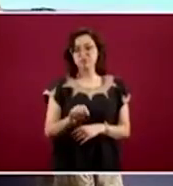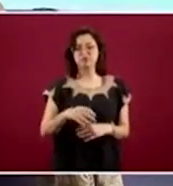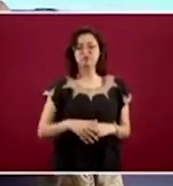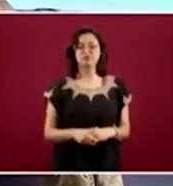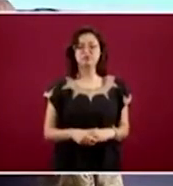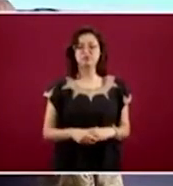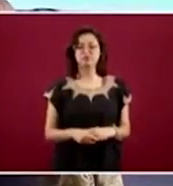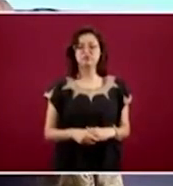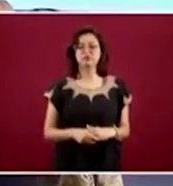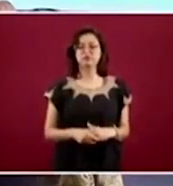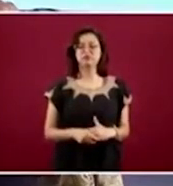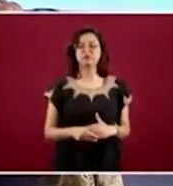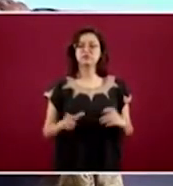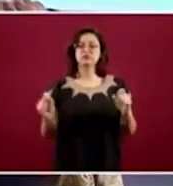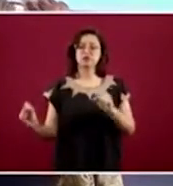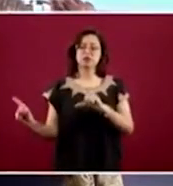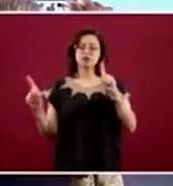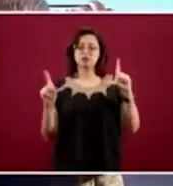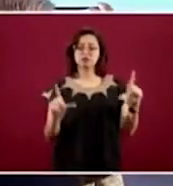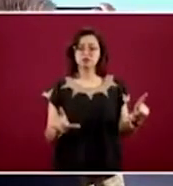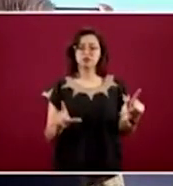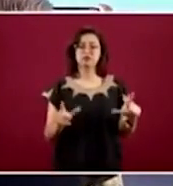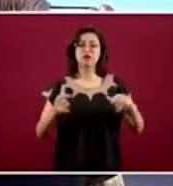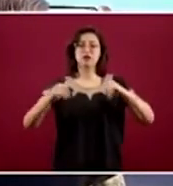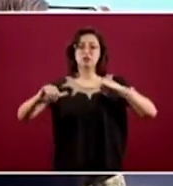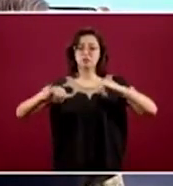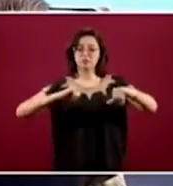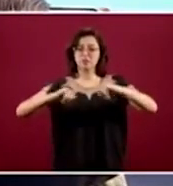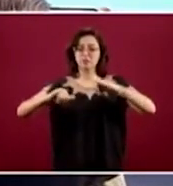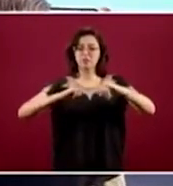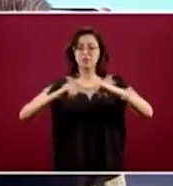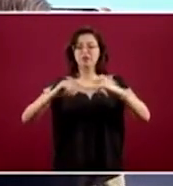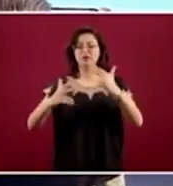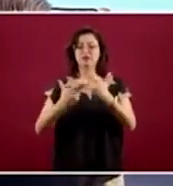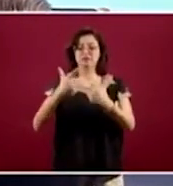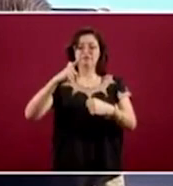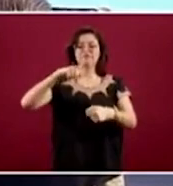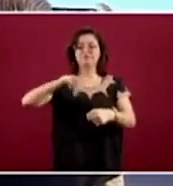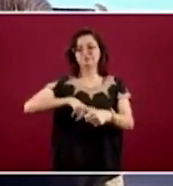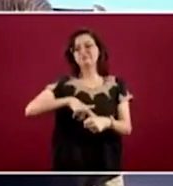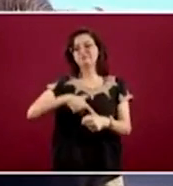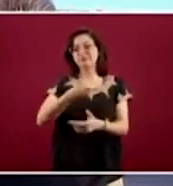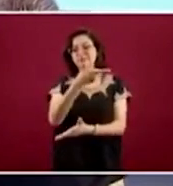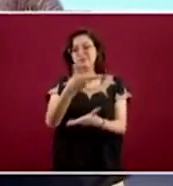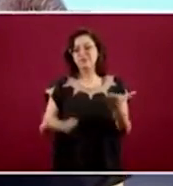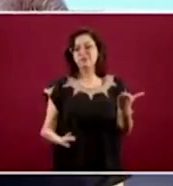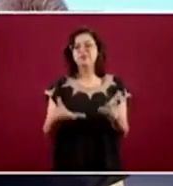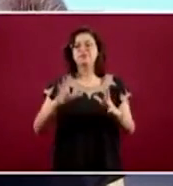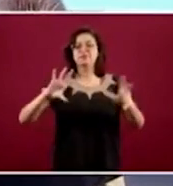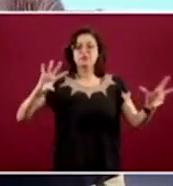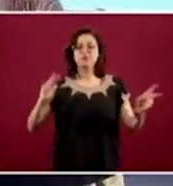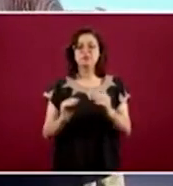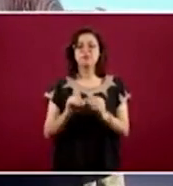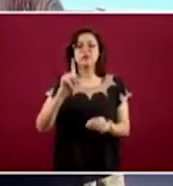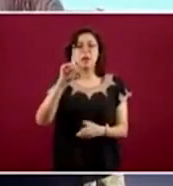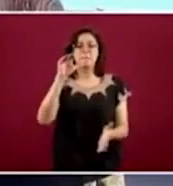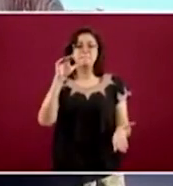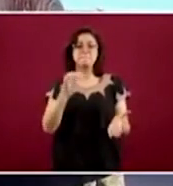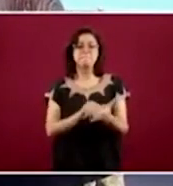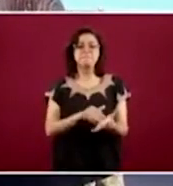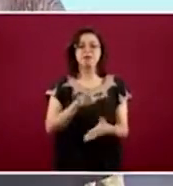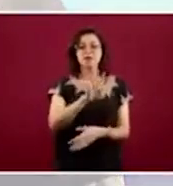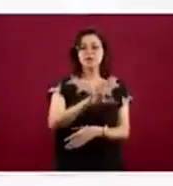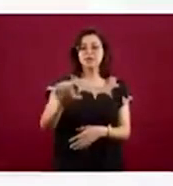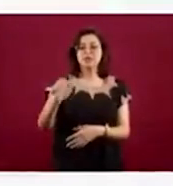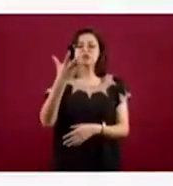si pasamos a la siguiente vemos ahora nuestro panorama nacional el día de hoy actualizamos a 1.510 casos